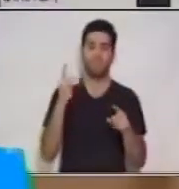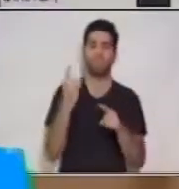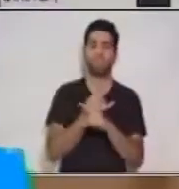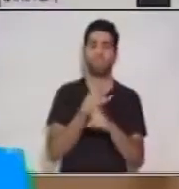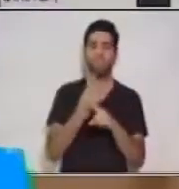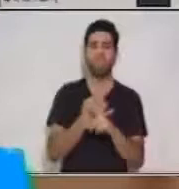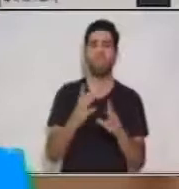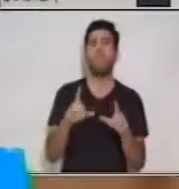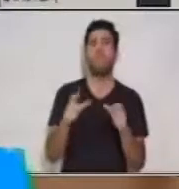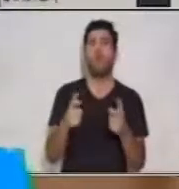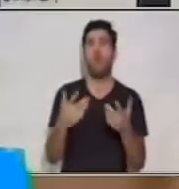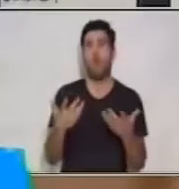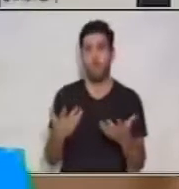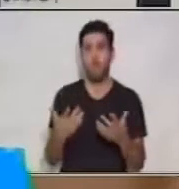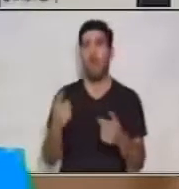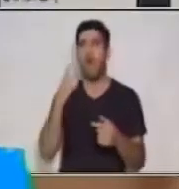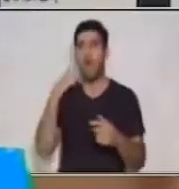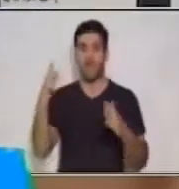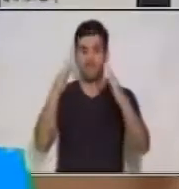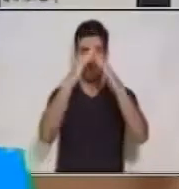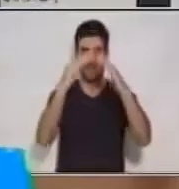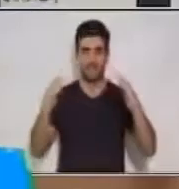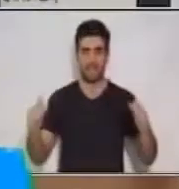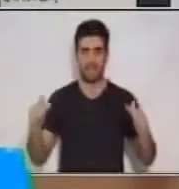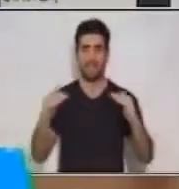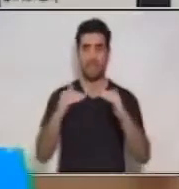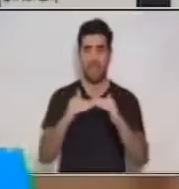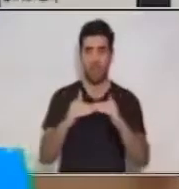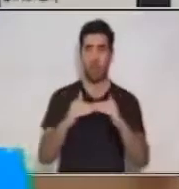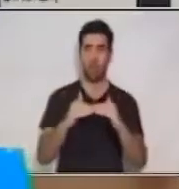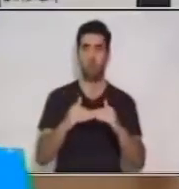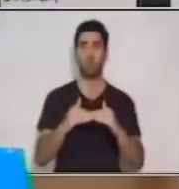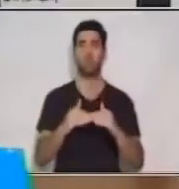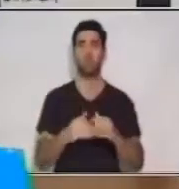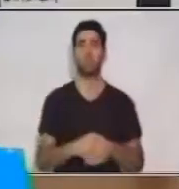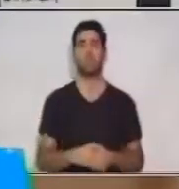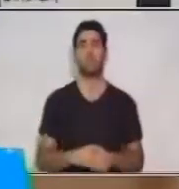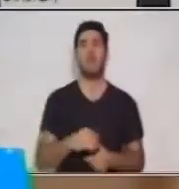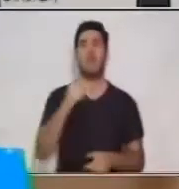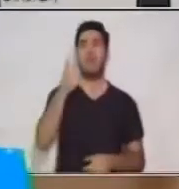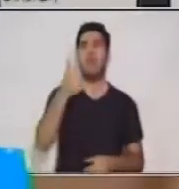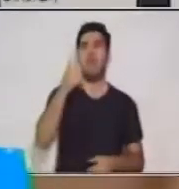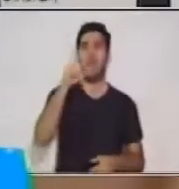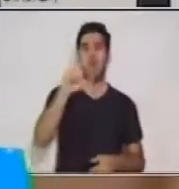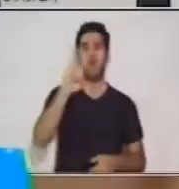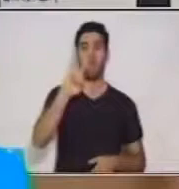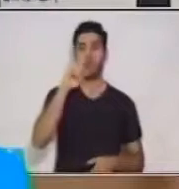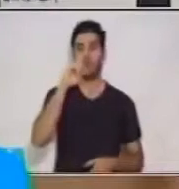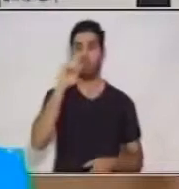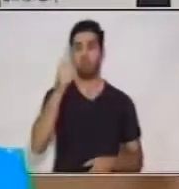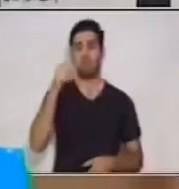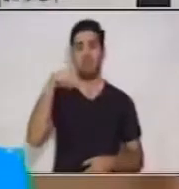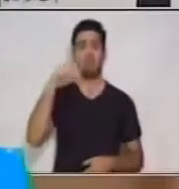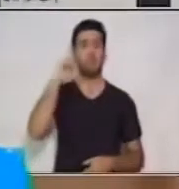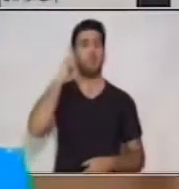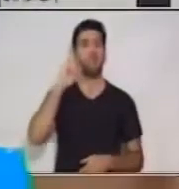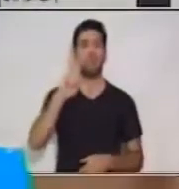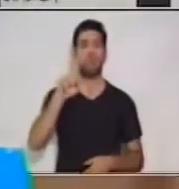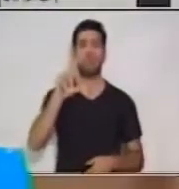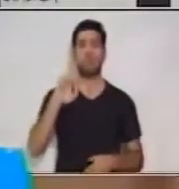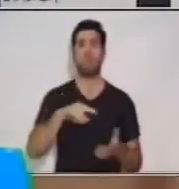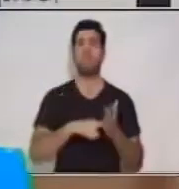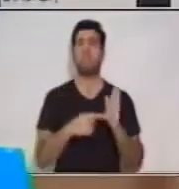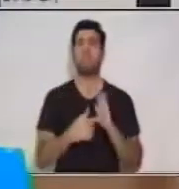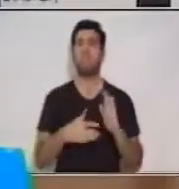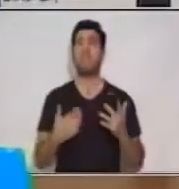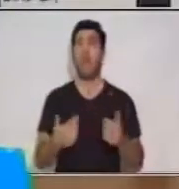aplica en triángulos acutángulos. ¿Cuáles son los triángulos acutángulos? Son los